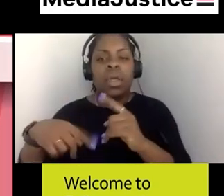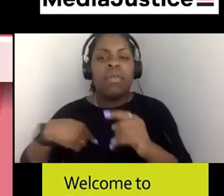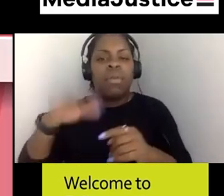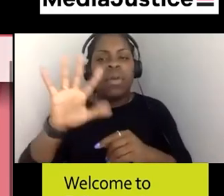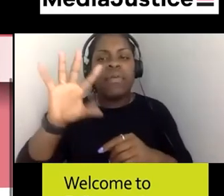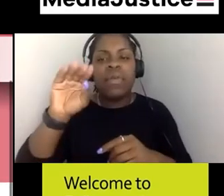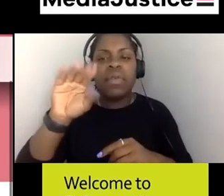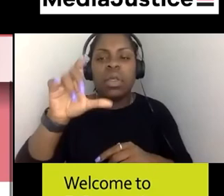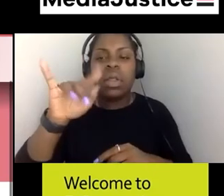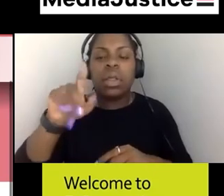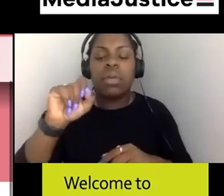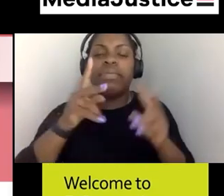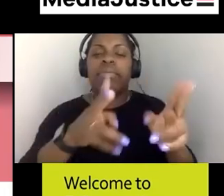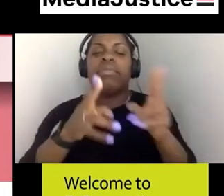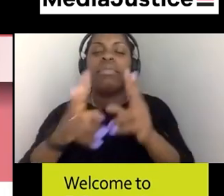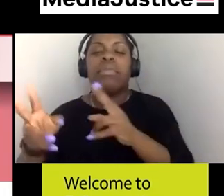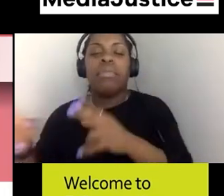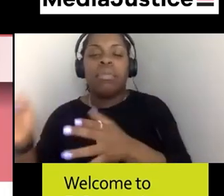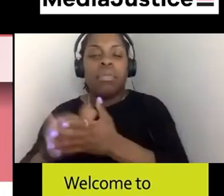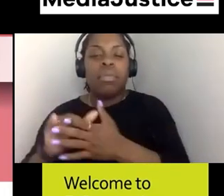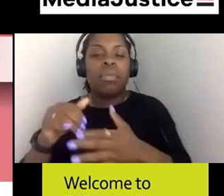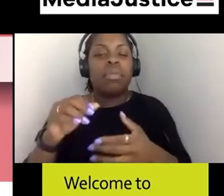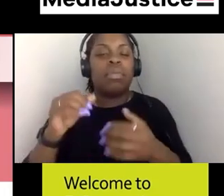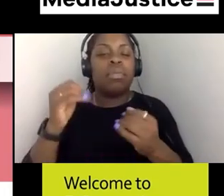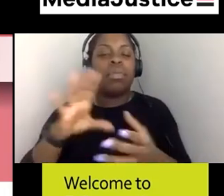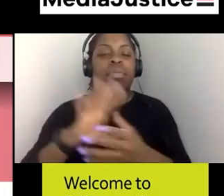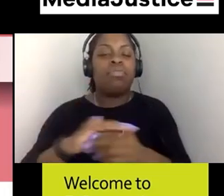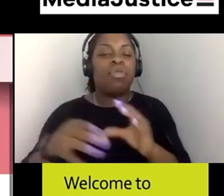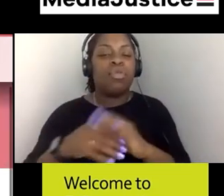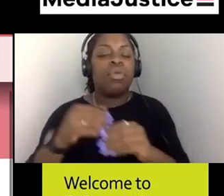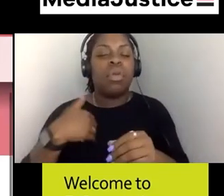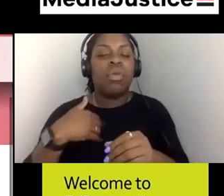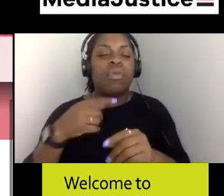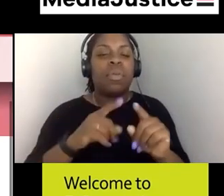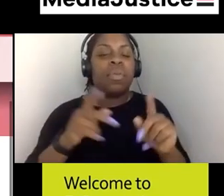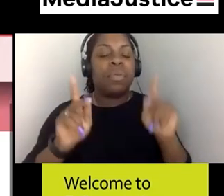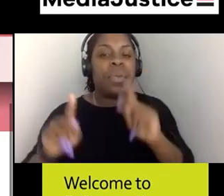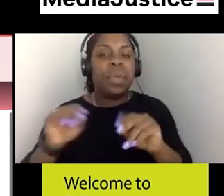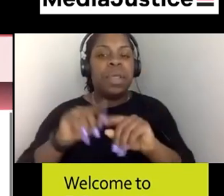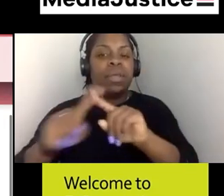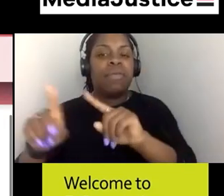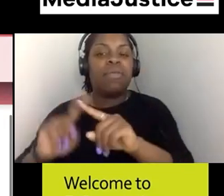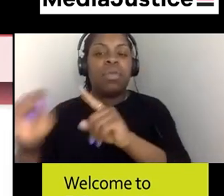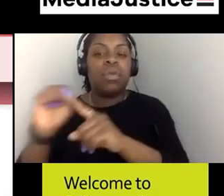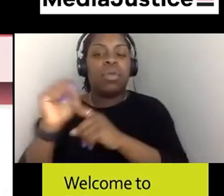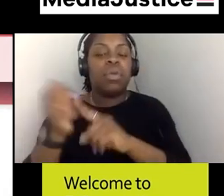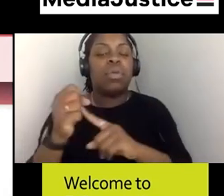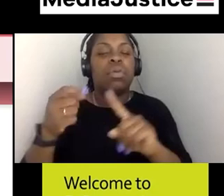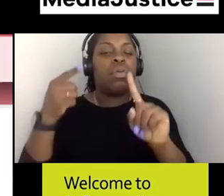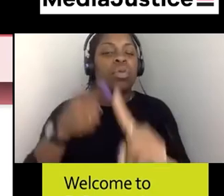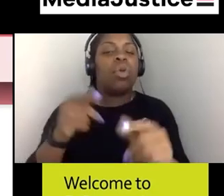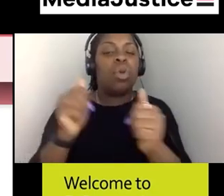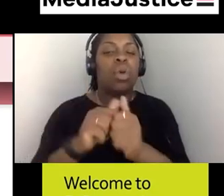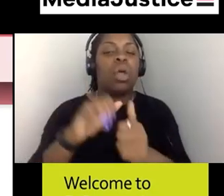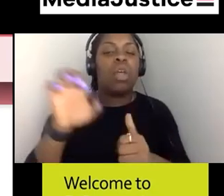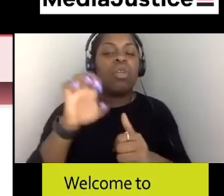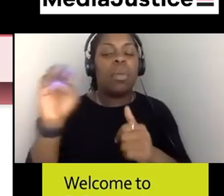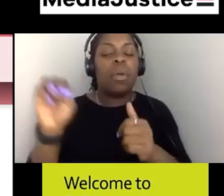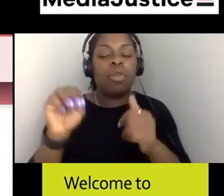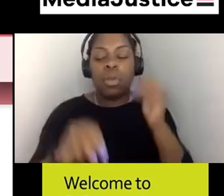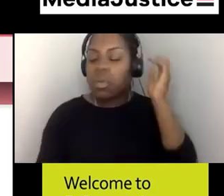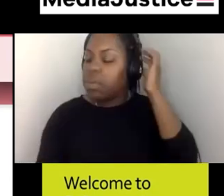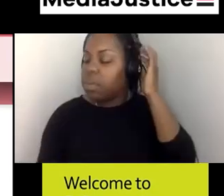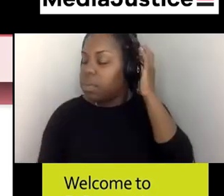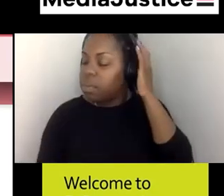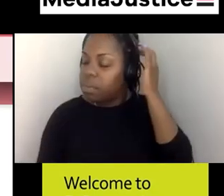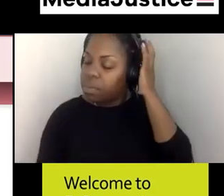como 5 diferentes historias y videos y clips y de personas que tienen el